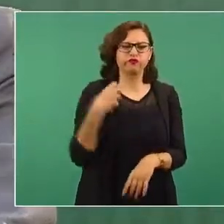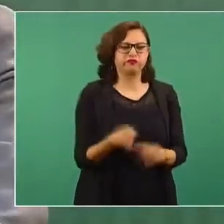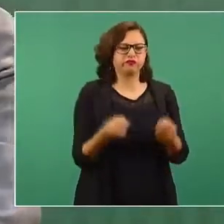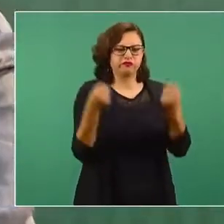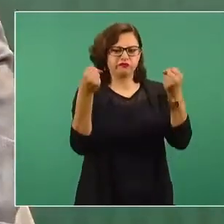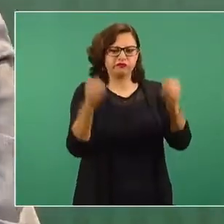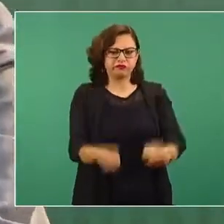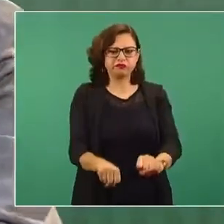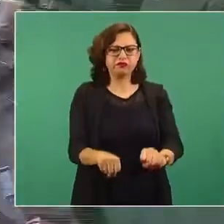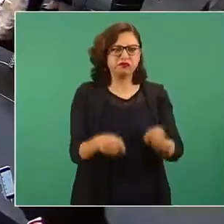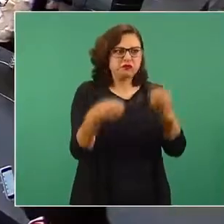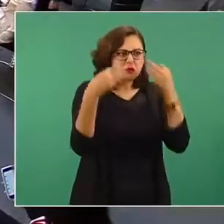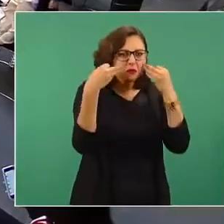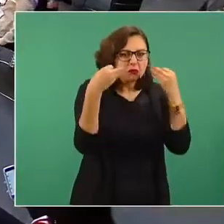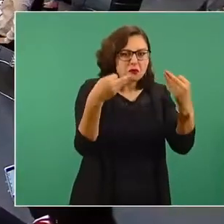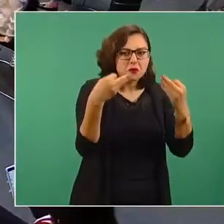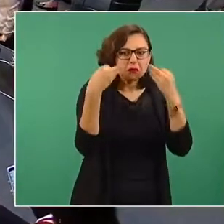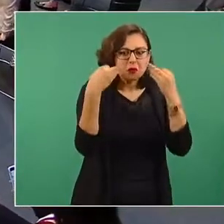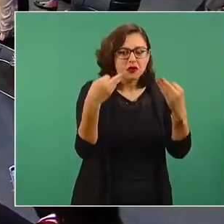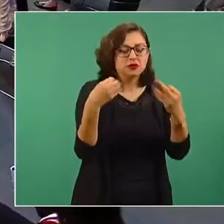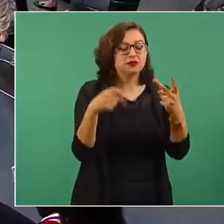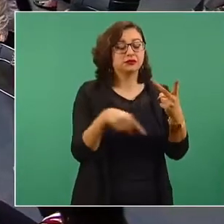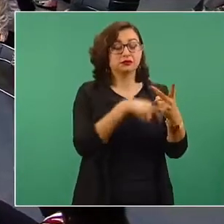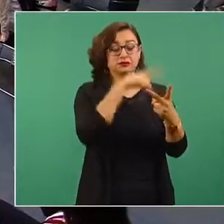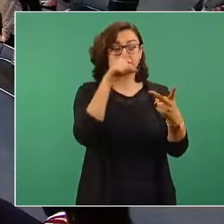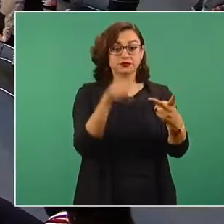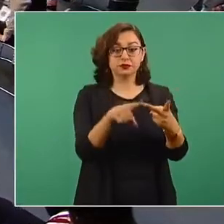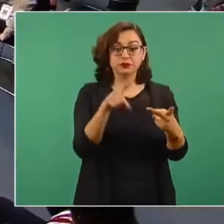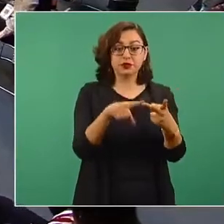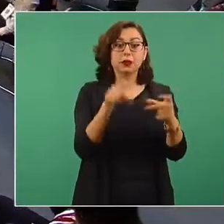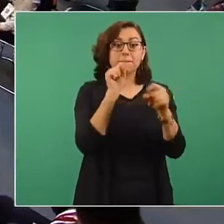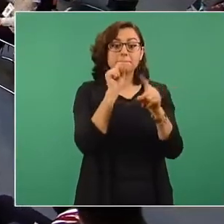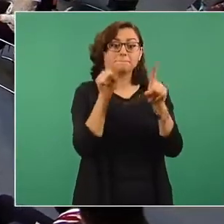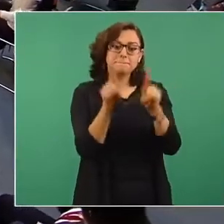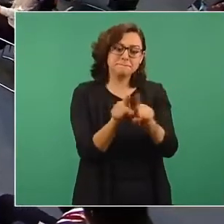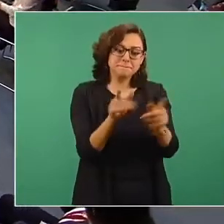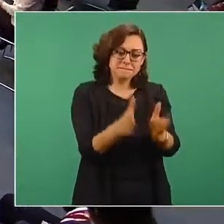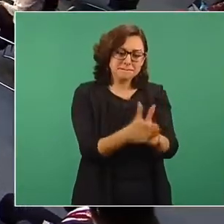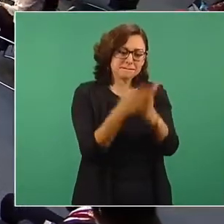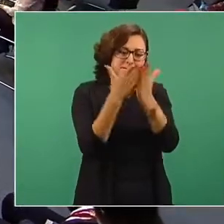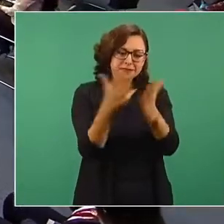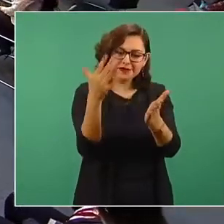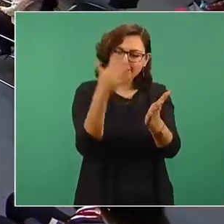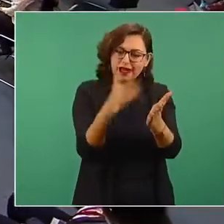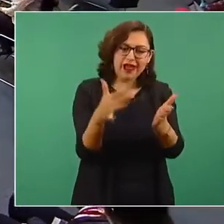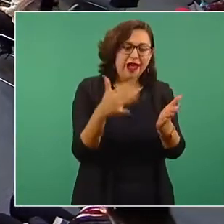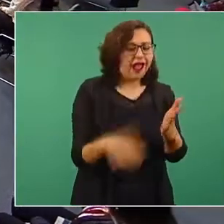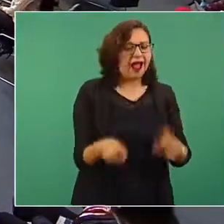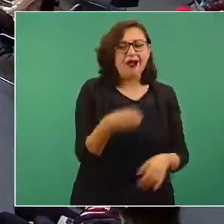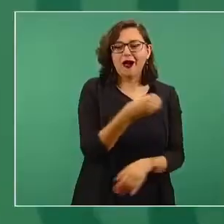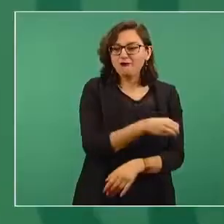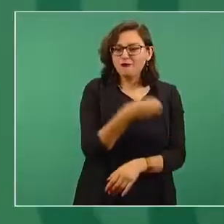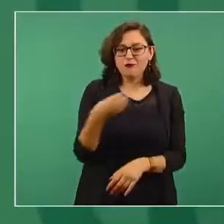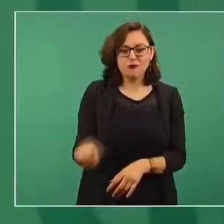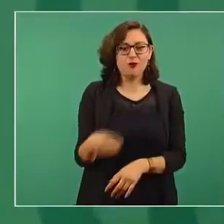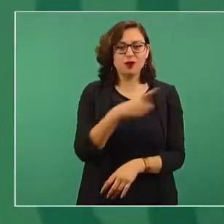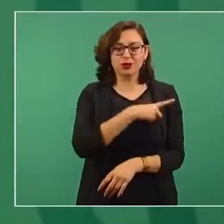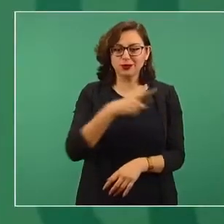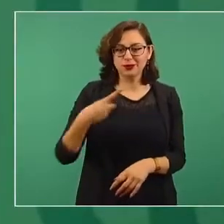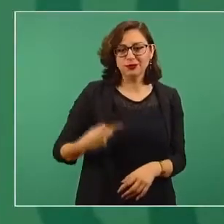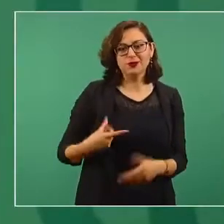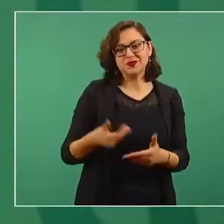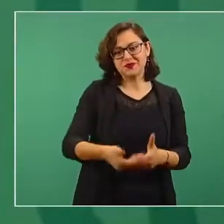porque es obligado, si se va a las Islas Marías,